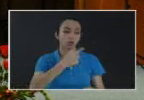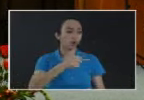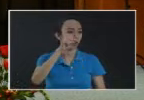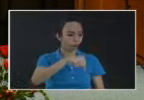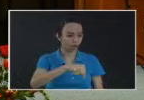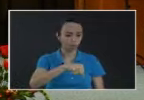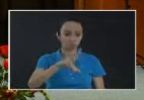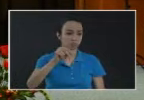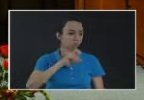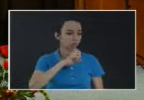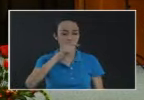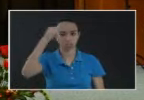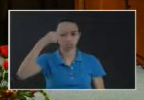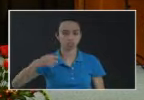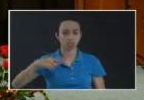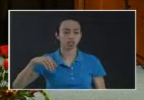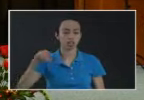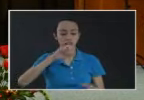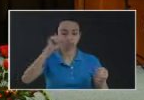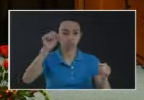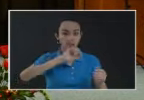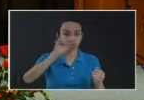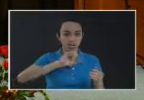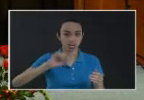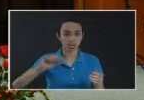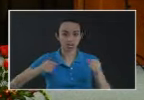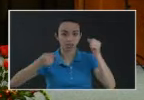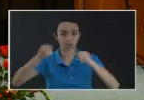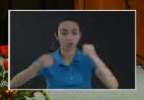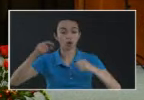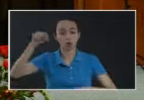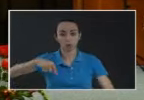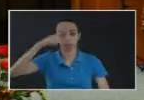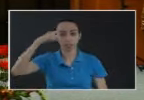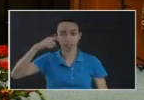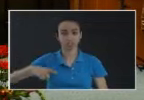carro. Hoy es día de salvación de él.